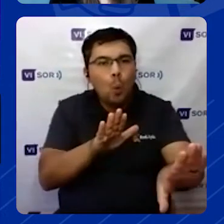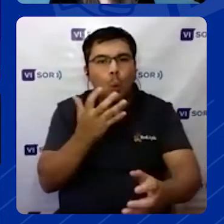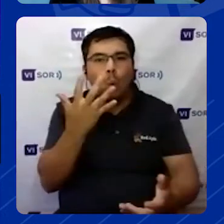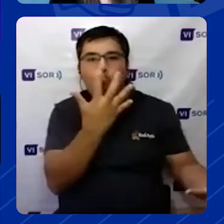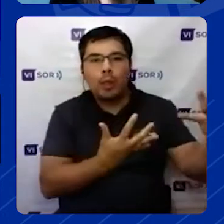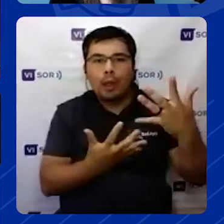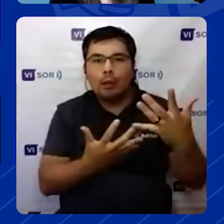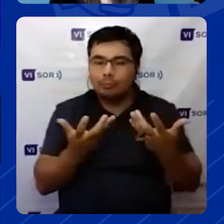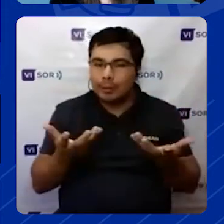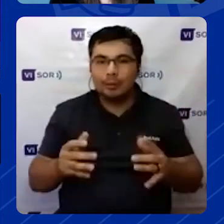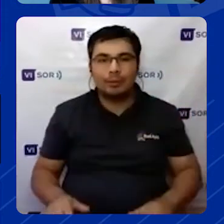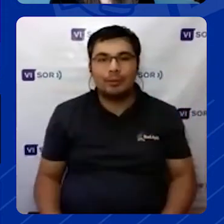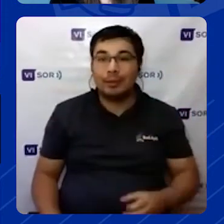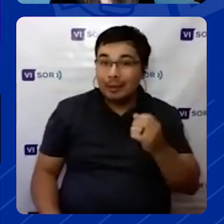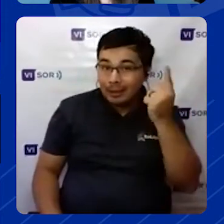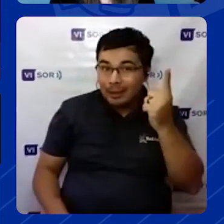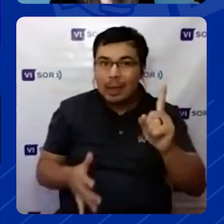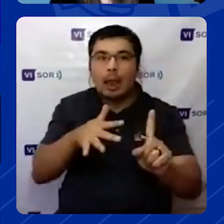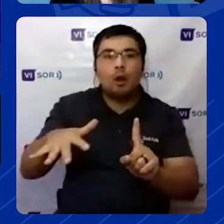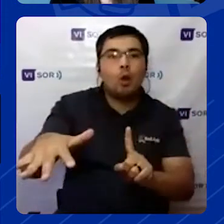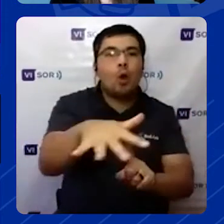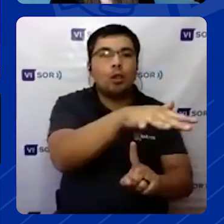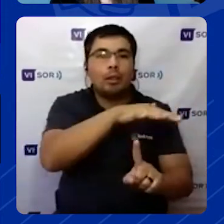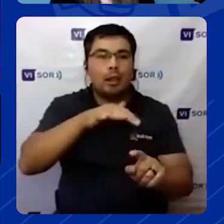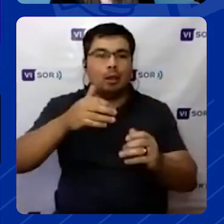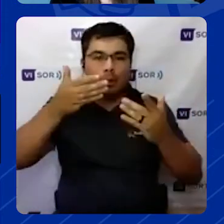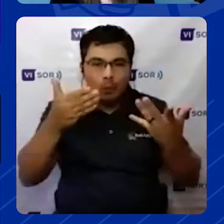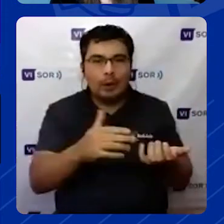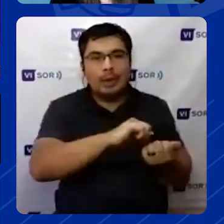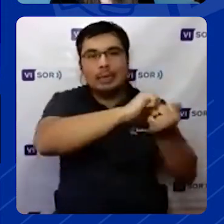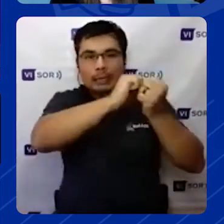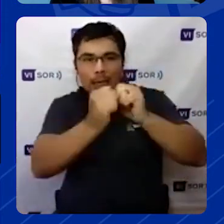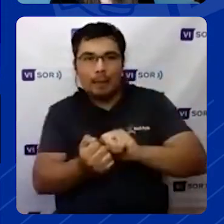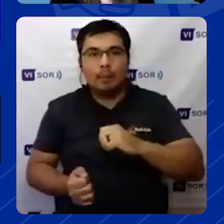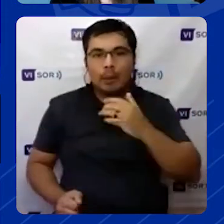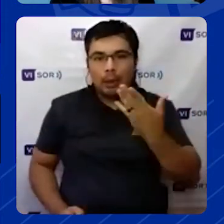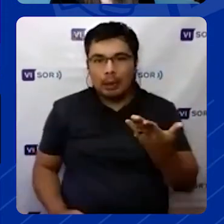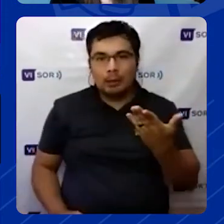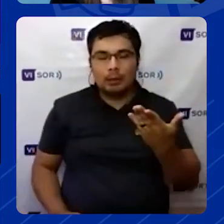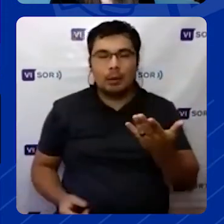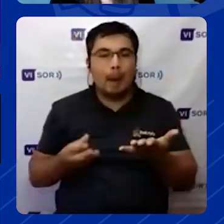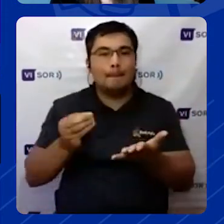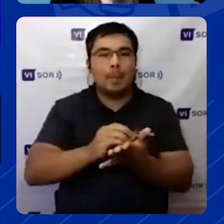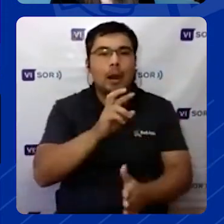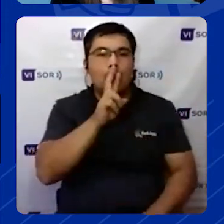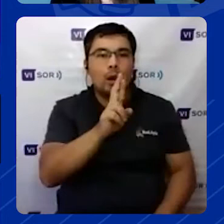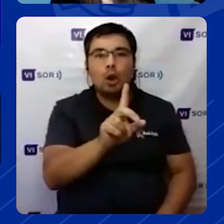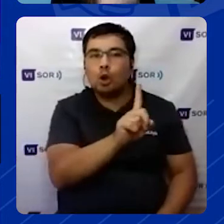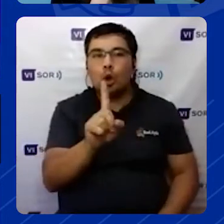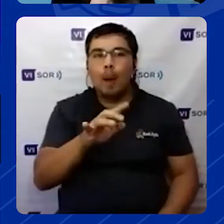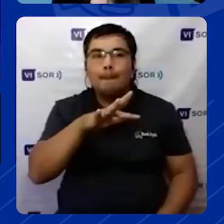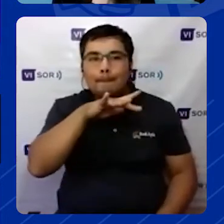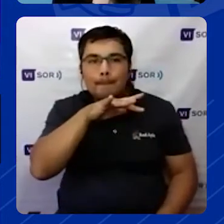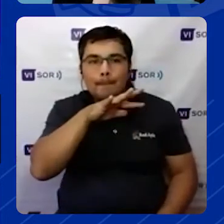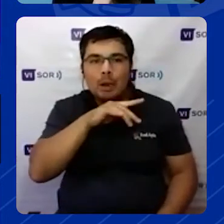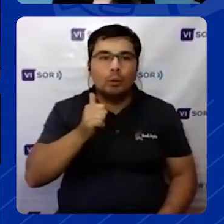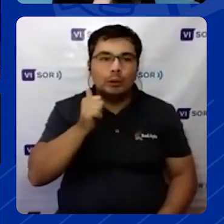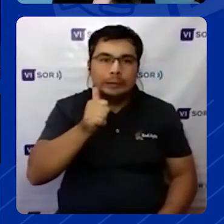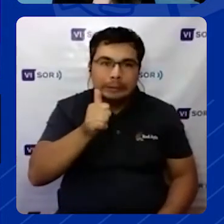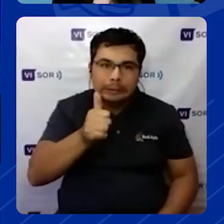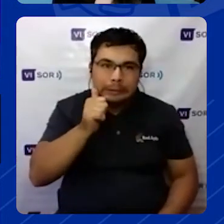contexto de la situación de por qué se da causa y los resultados, más que lo que va saliendo minuto a minuto. Así